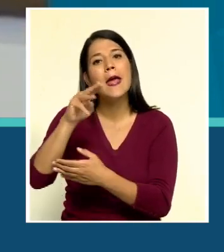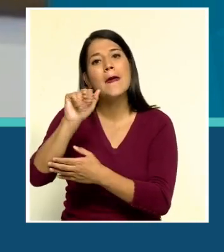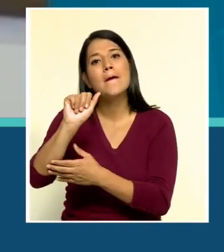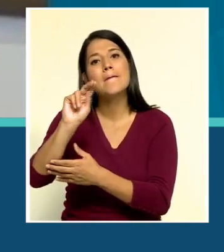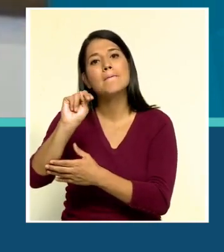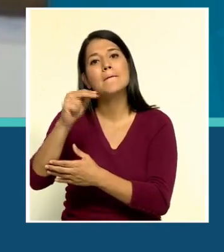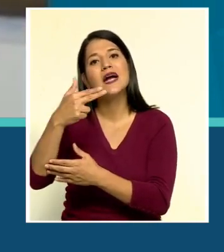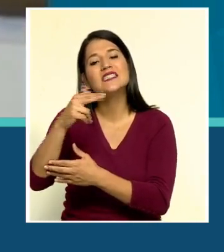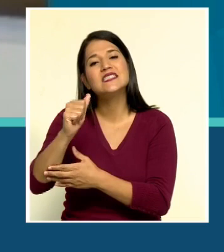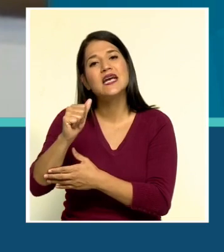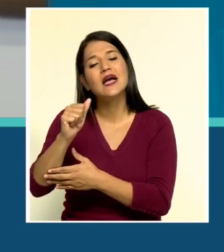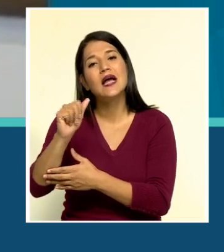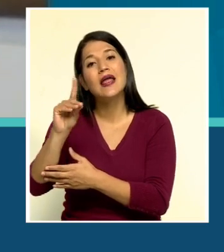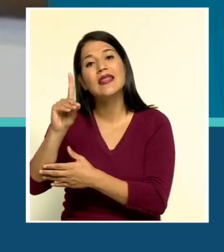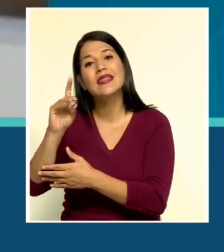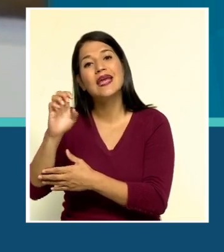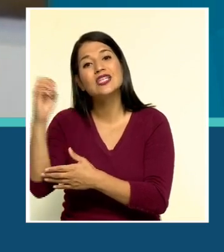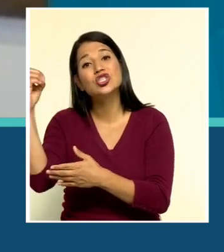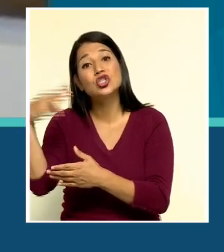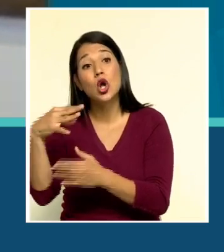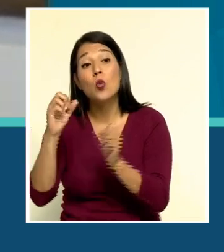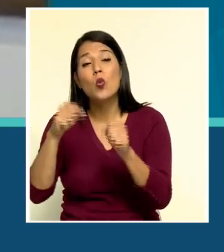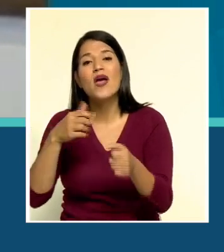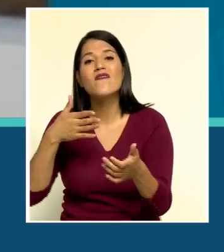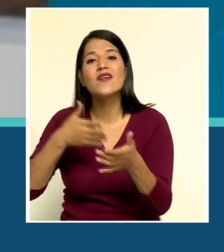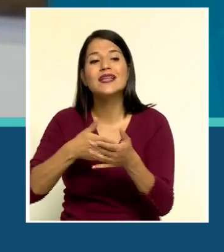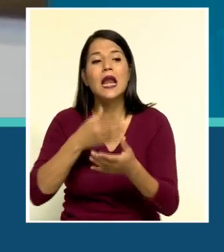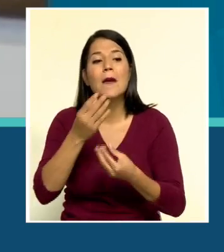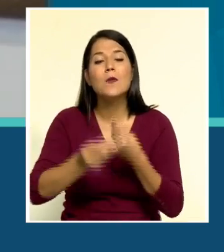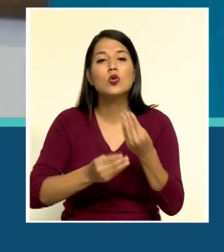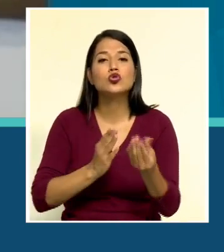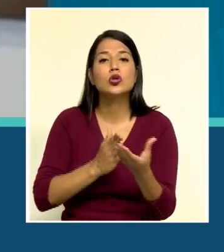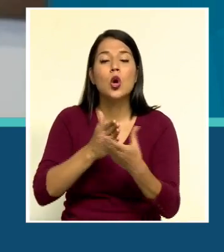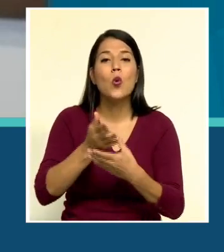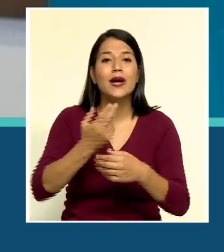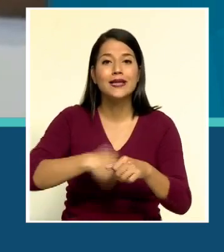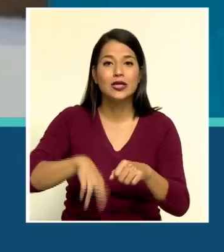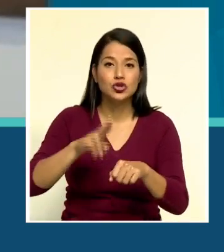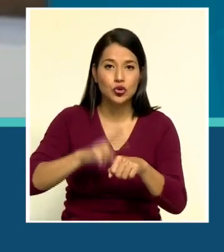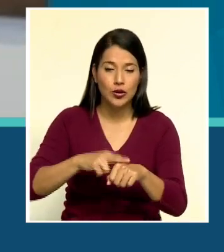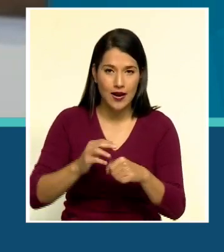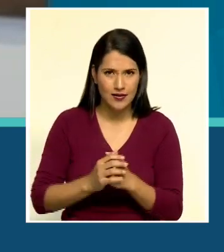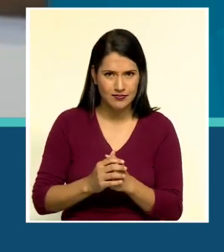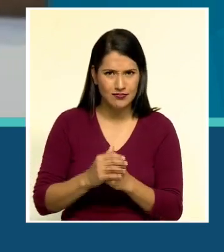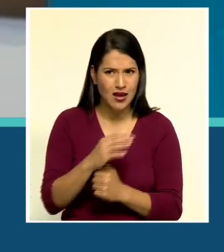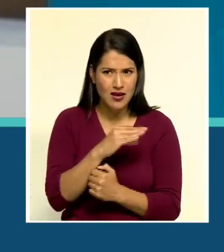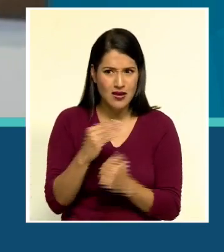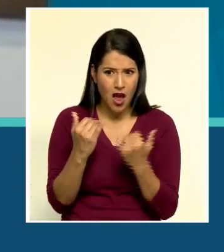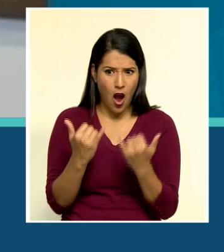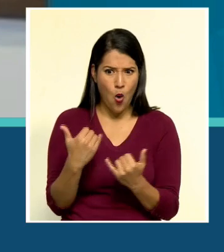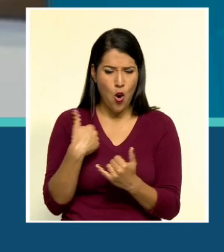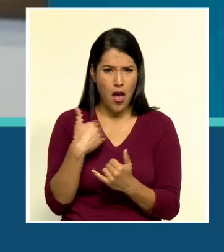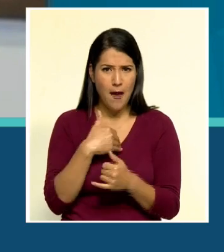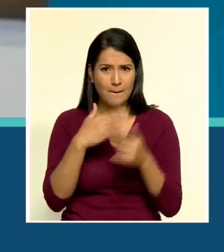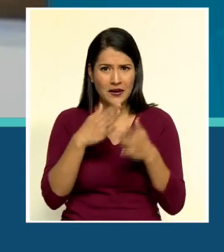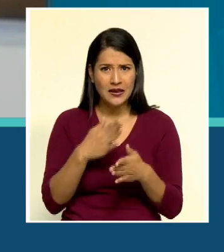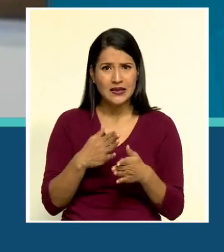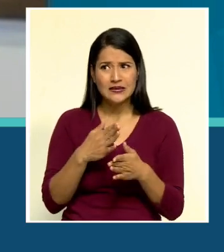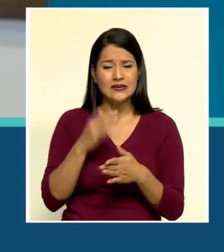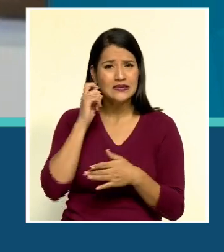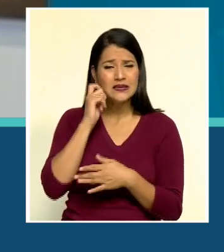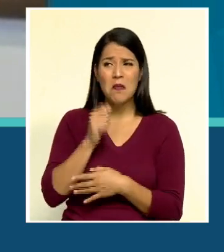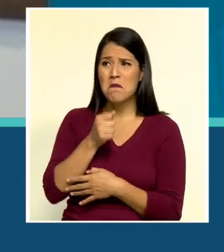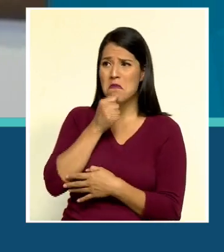de aguacate nacional, y dar declaraciones en dirección de